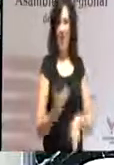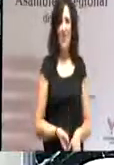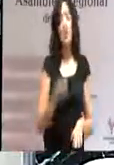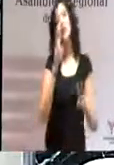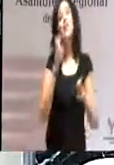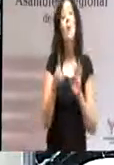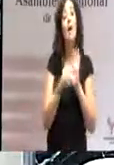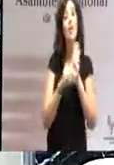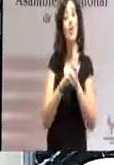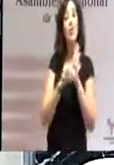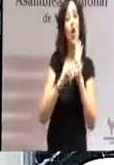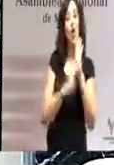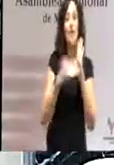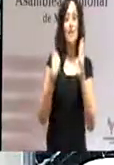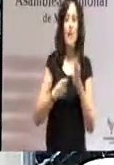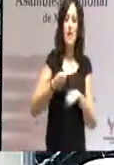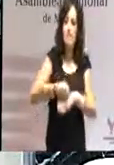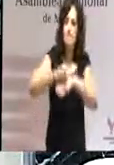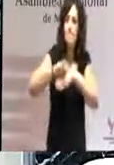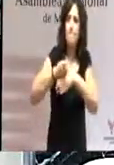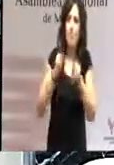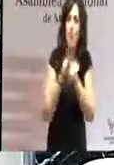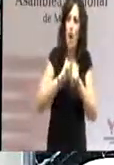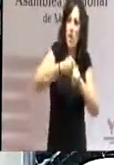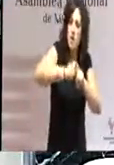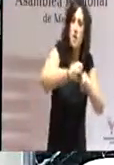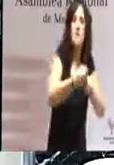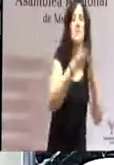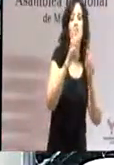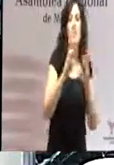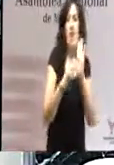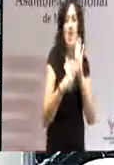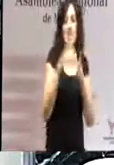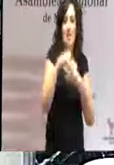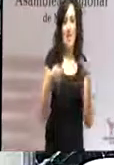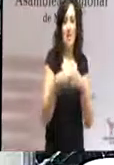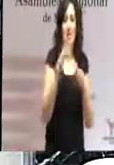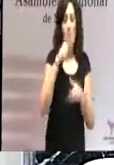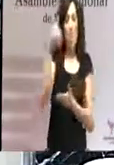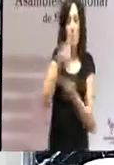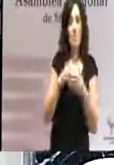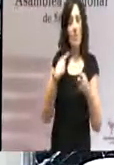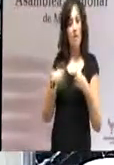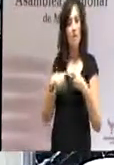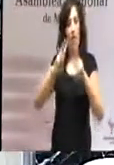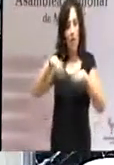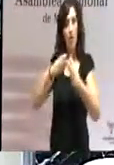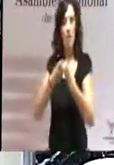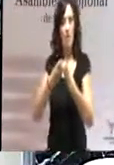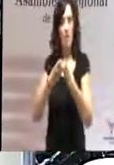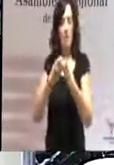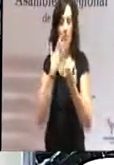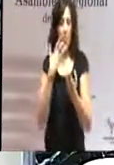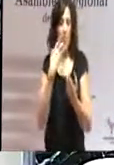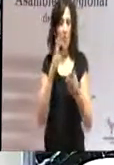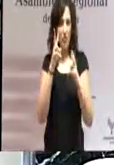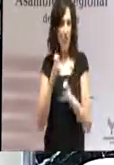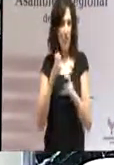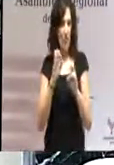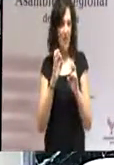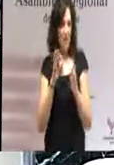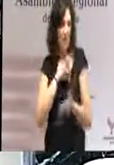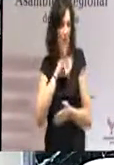usted coaccionando al legislativo cuando nos pide su convalidación. ¿Acaso, señor